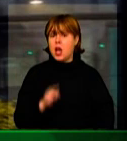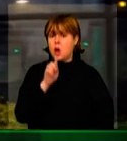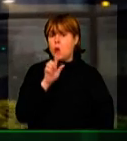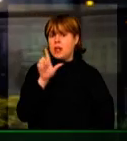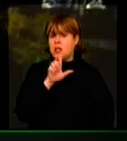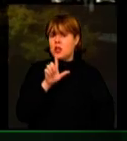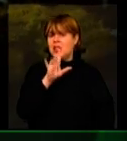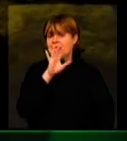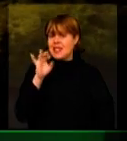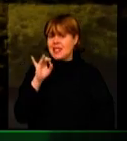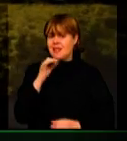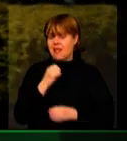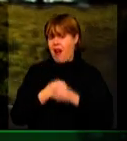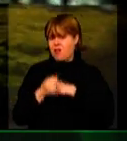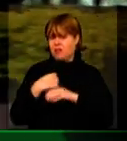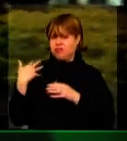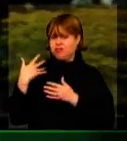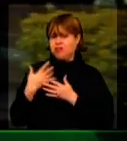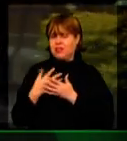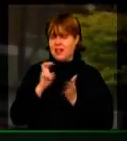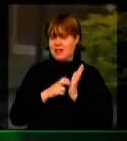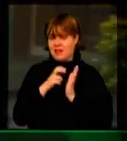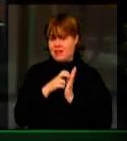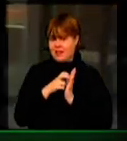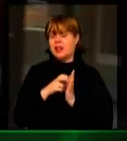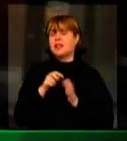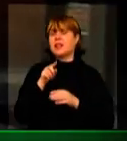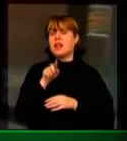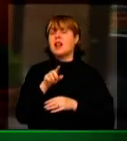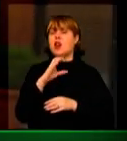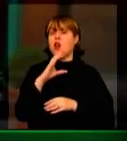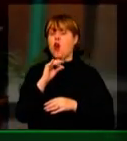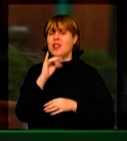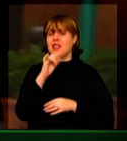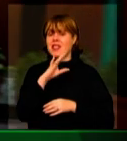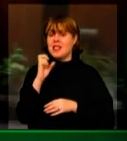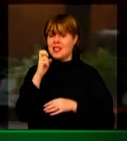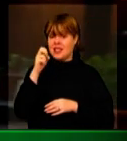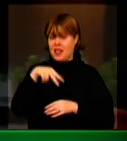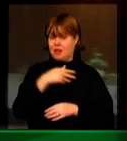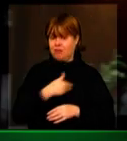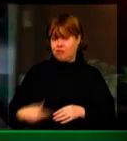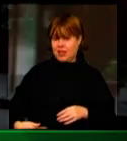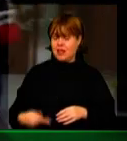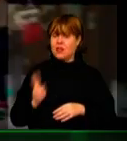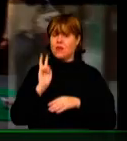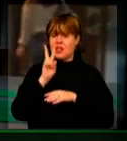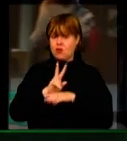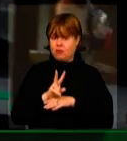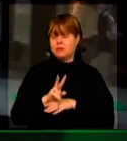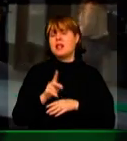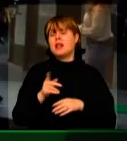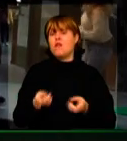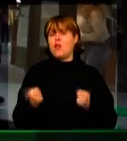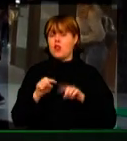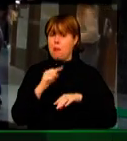liceo con más de 100 años en Salto, el presidente del CODICEN reinició las clases presenciales en primero, cuarto y sexto año de secundaria. También